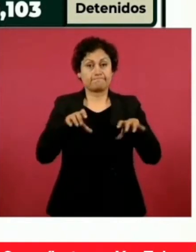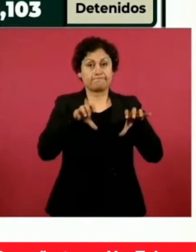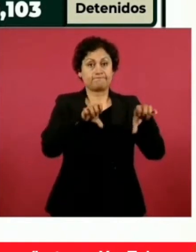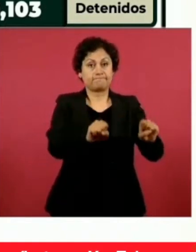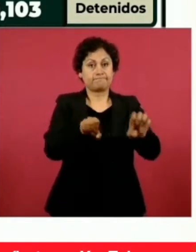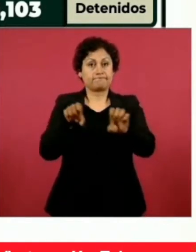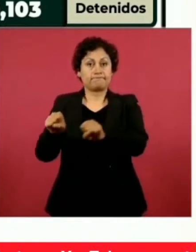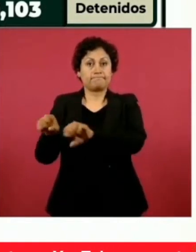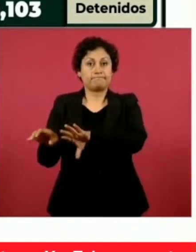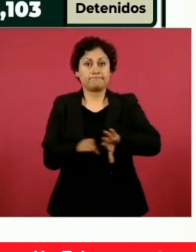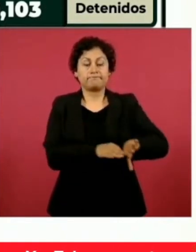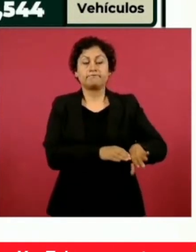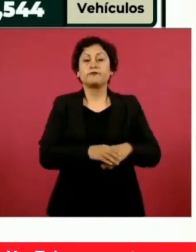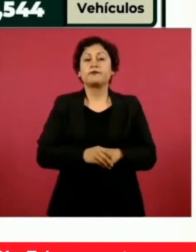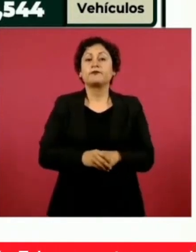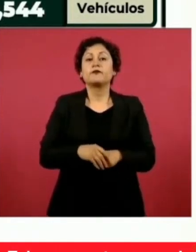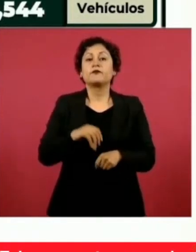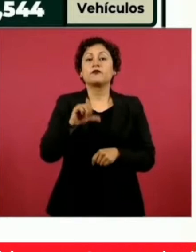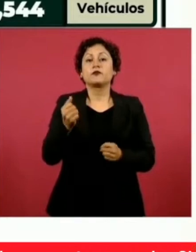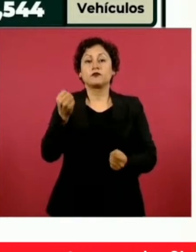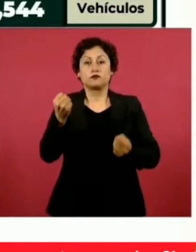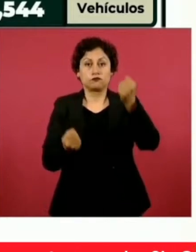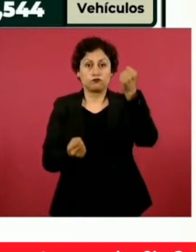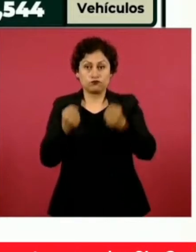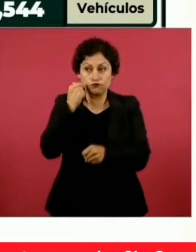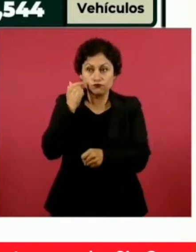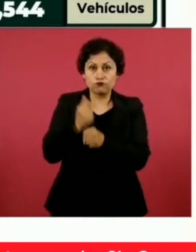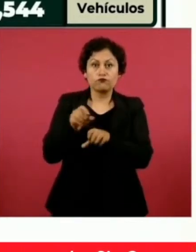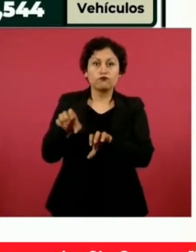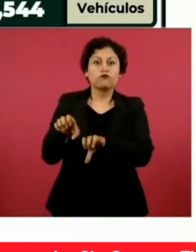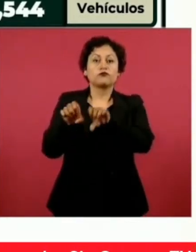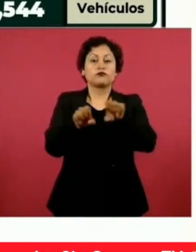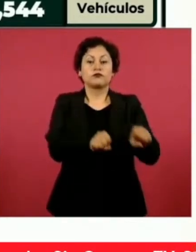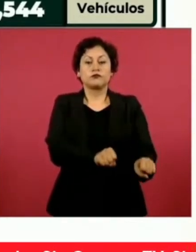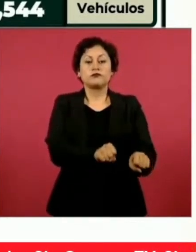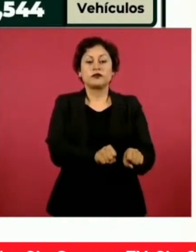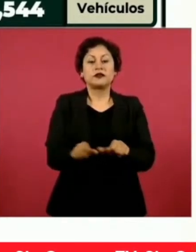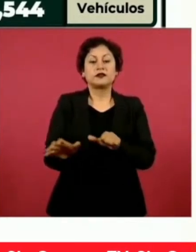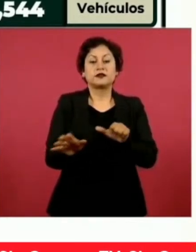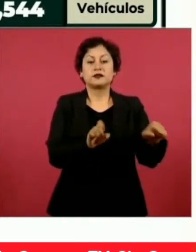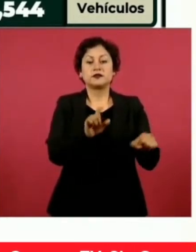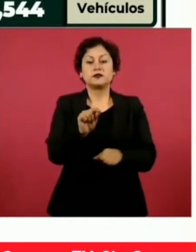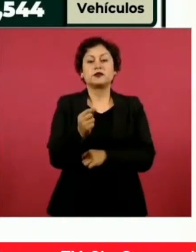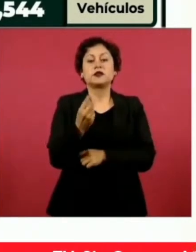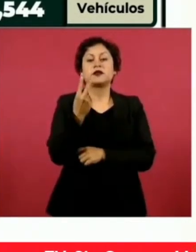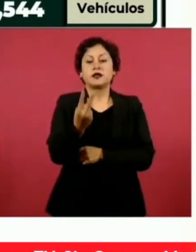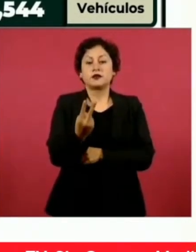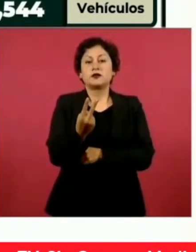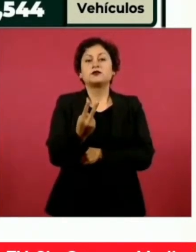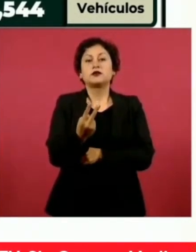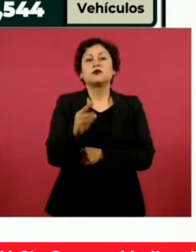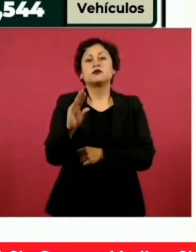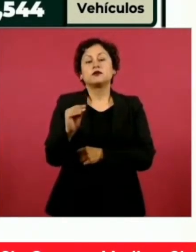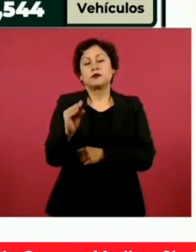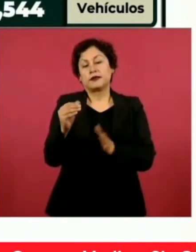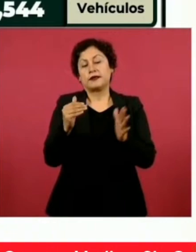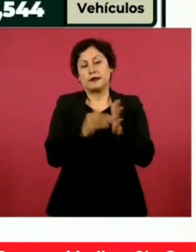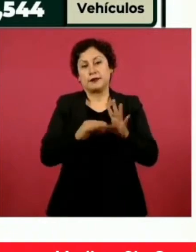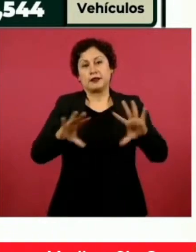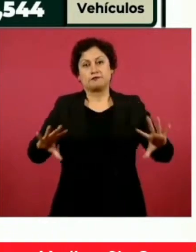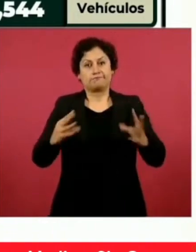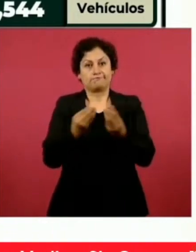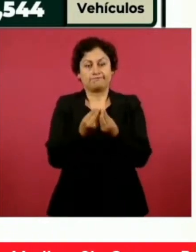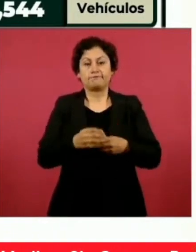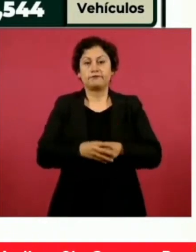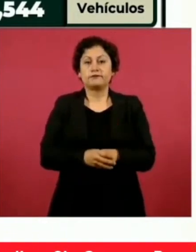en lo que se refiere a vehículos asegurados 372 vehículos más de 999,000 en lo que va del sexenio